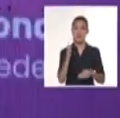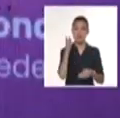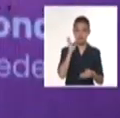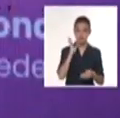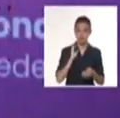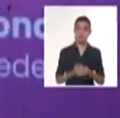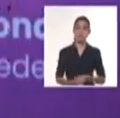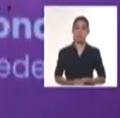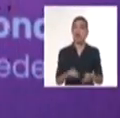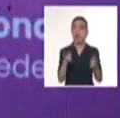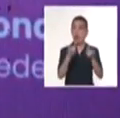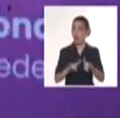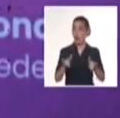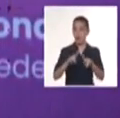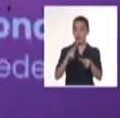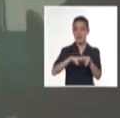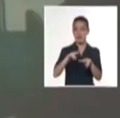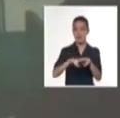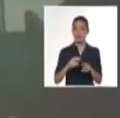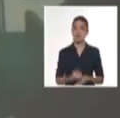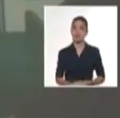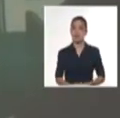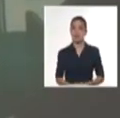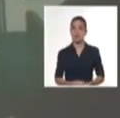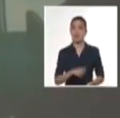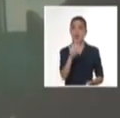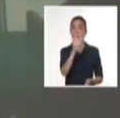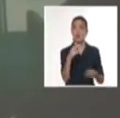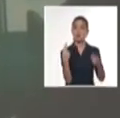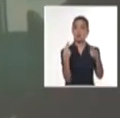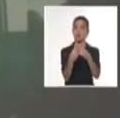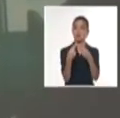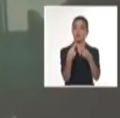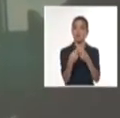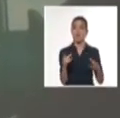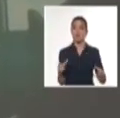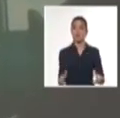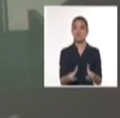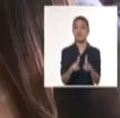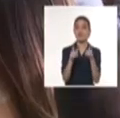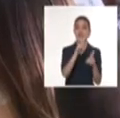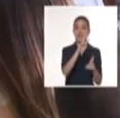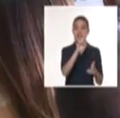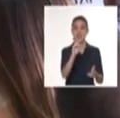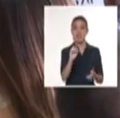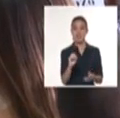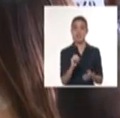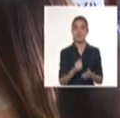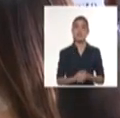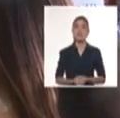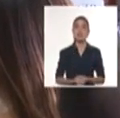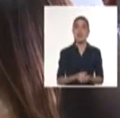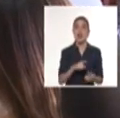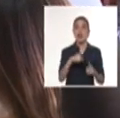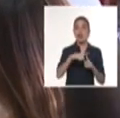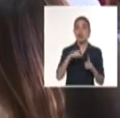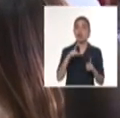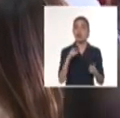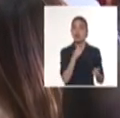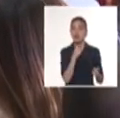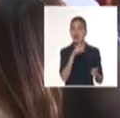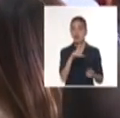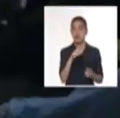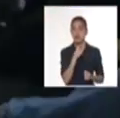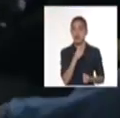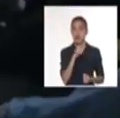Habana. Esta cuarta edición de Patria celebra el 20 aniversario de Telesur, un multimedio fundado por Chávez y Fidel para